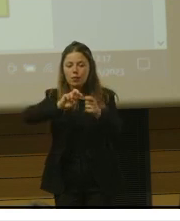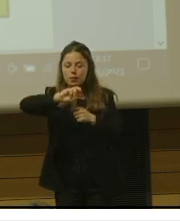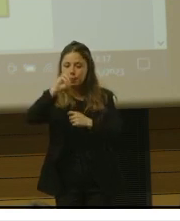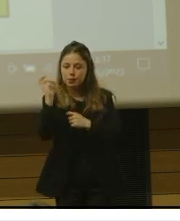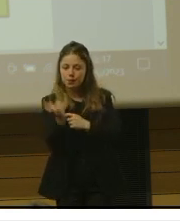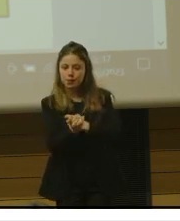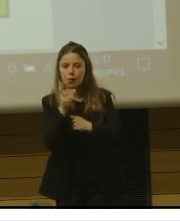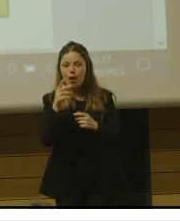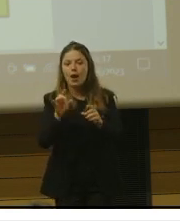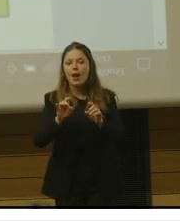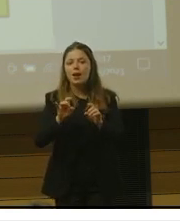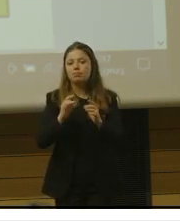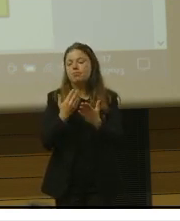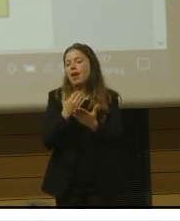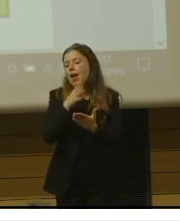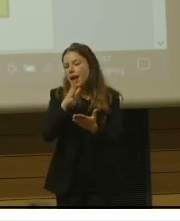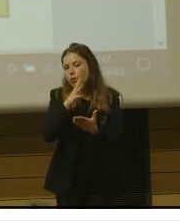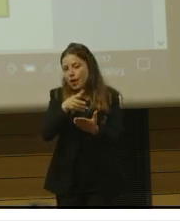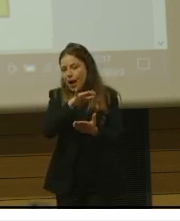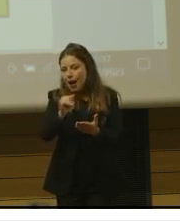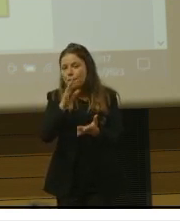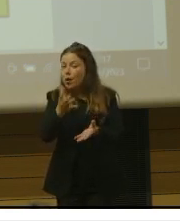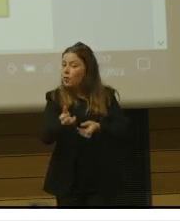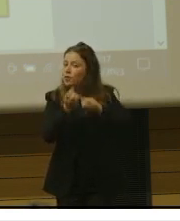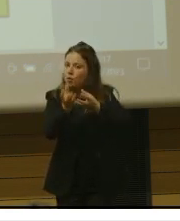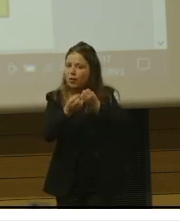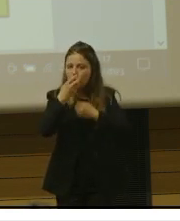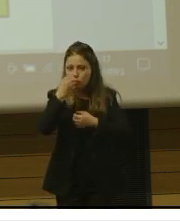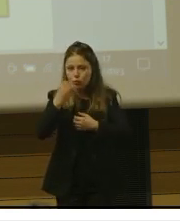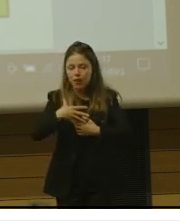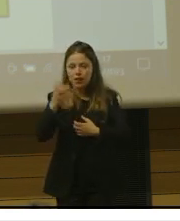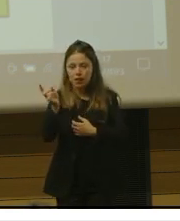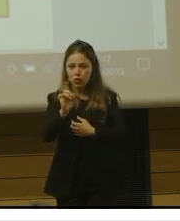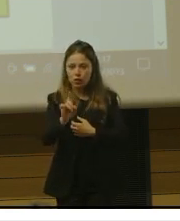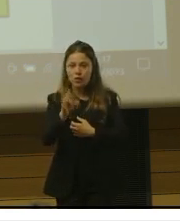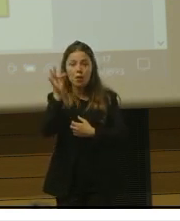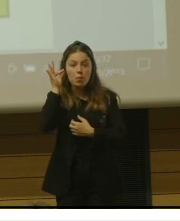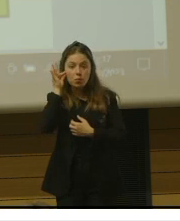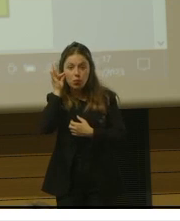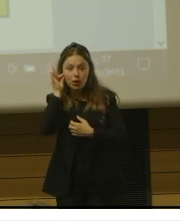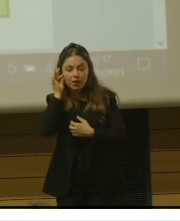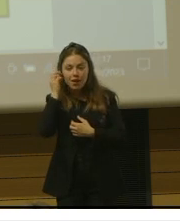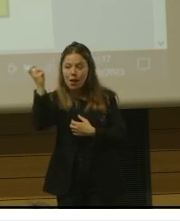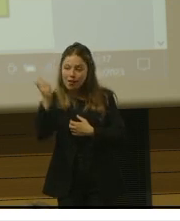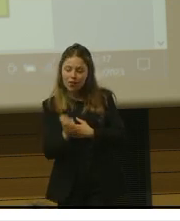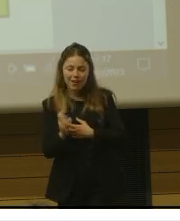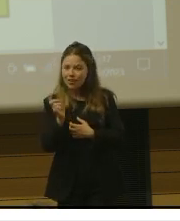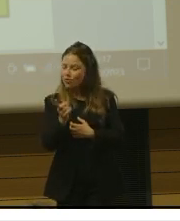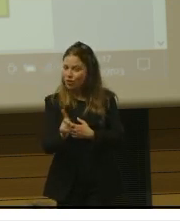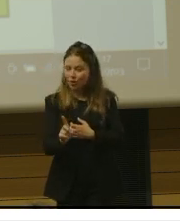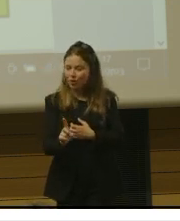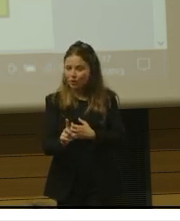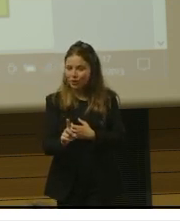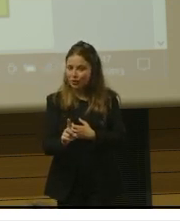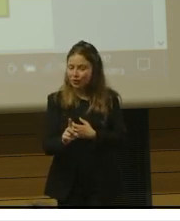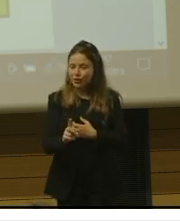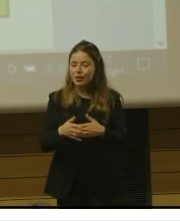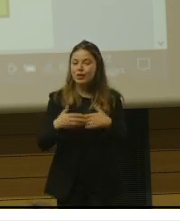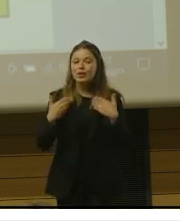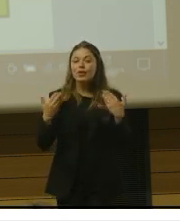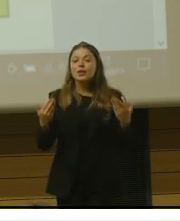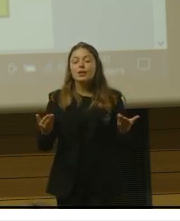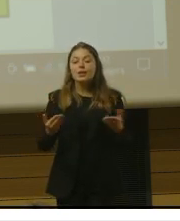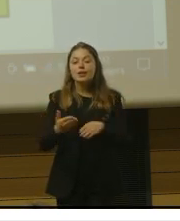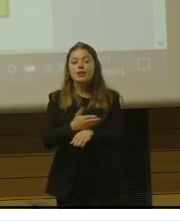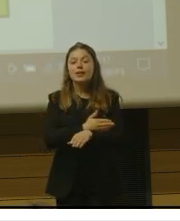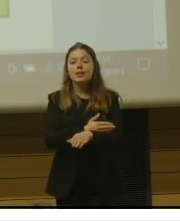como muy clara, pero como bien sabemos, la información no es suficiente y esto no hace que estas mujeres acudan a consulta, ¿no? Y como comentaban también antes,